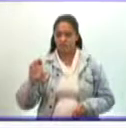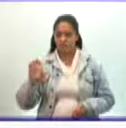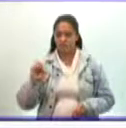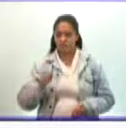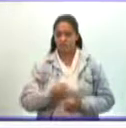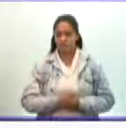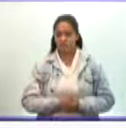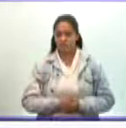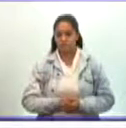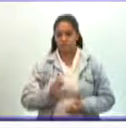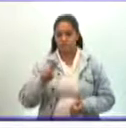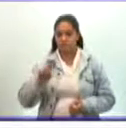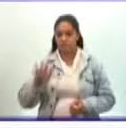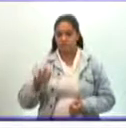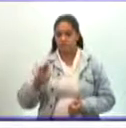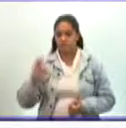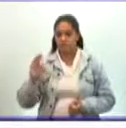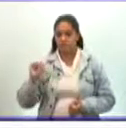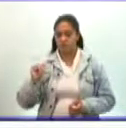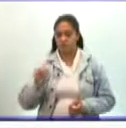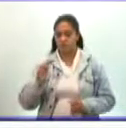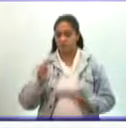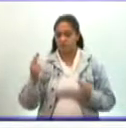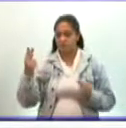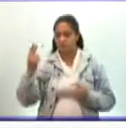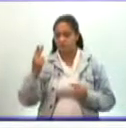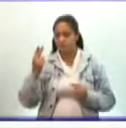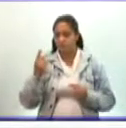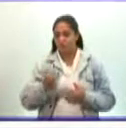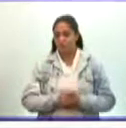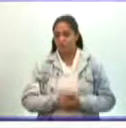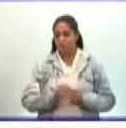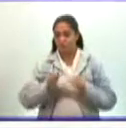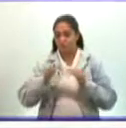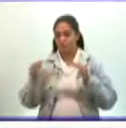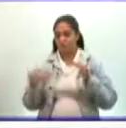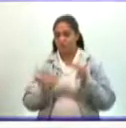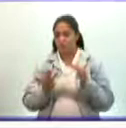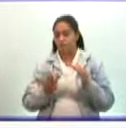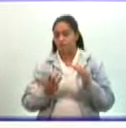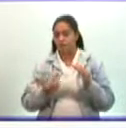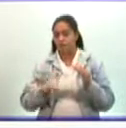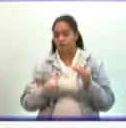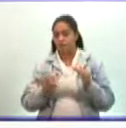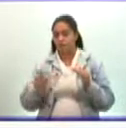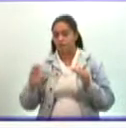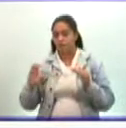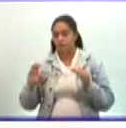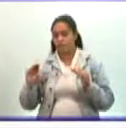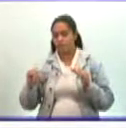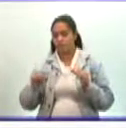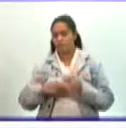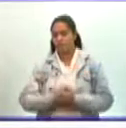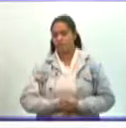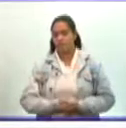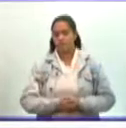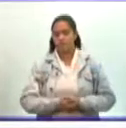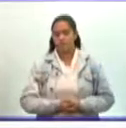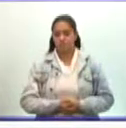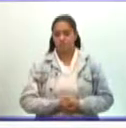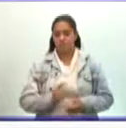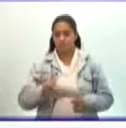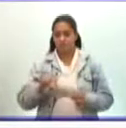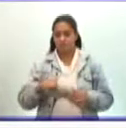24 centímetros cuadrados sobre 8 centímetros. Y entonces ahora es que voy